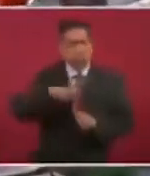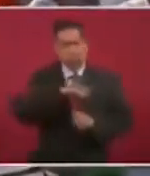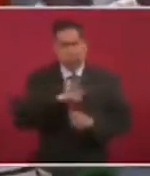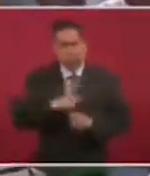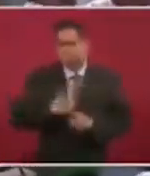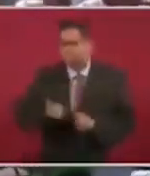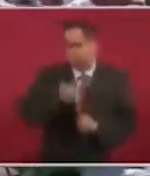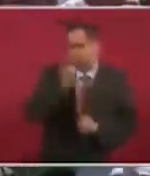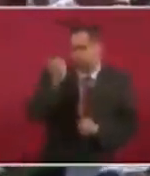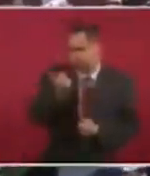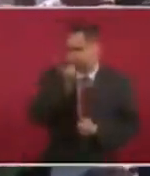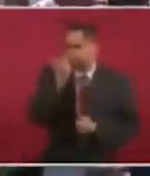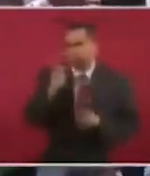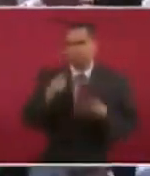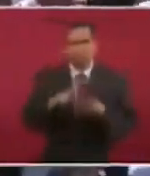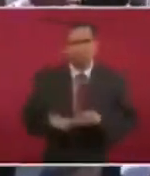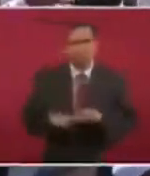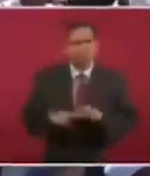alumnos,